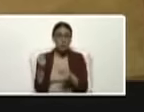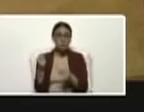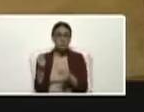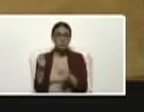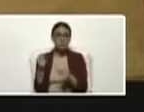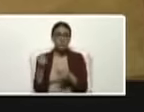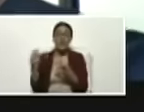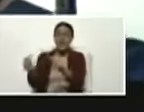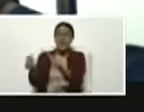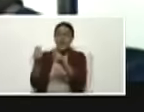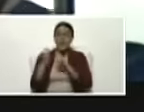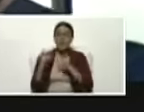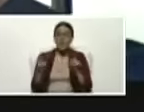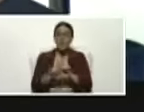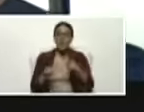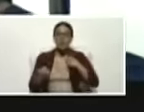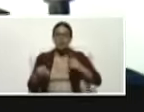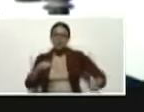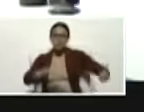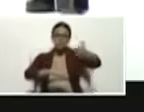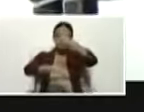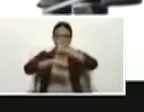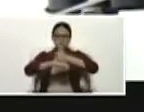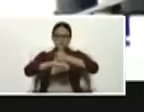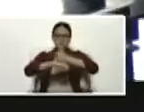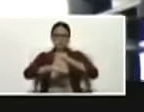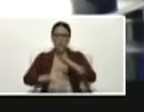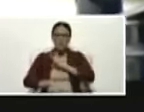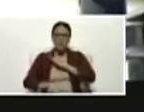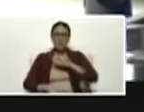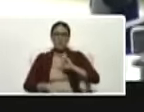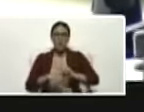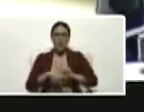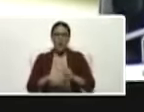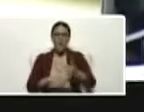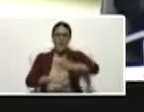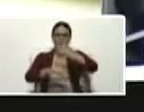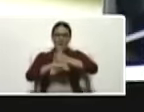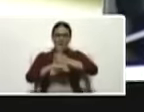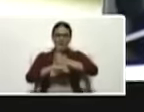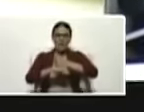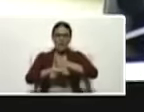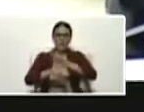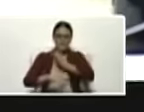que me da el mando de la Fuerza como comandante en jefe constitucional,